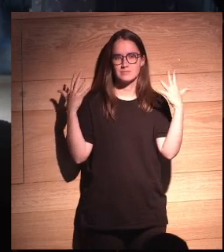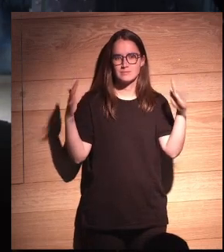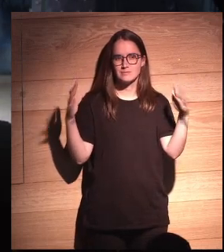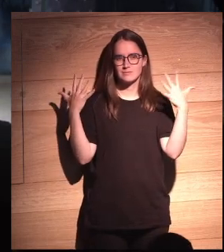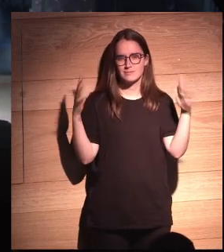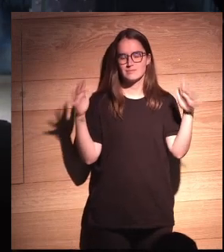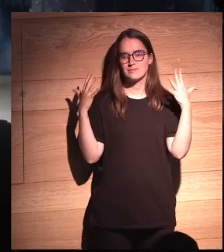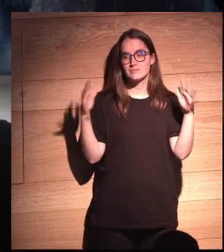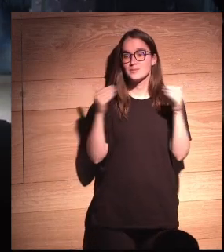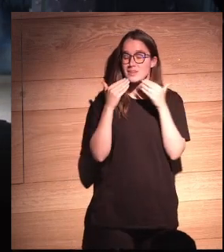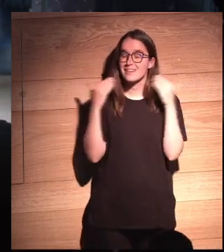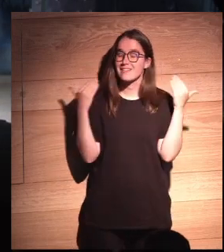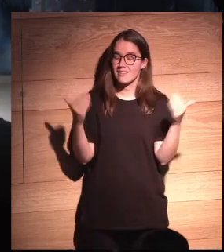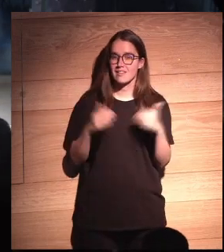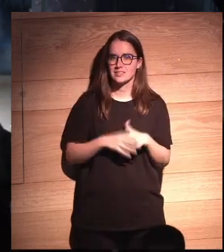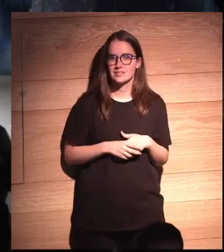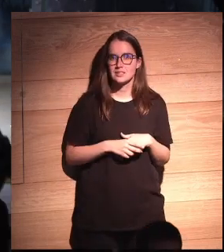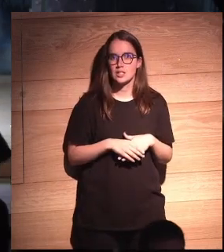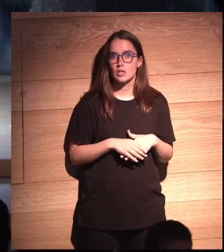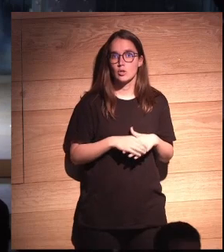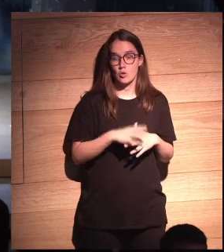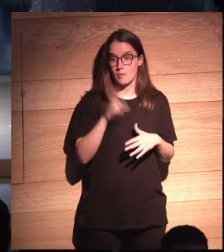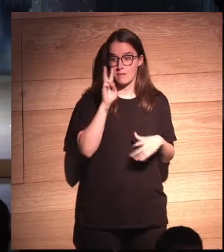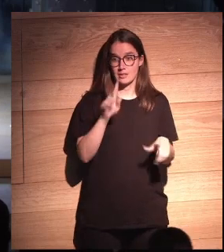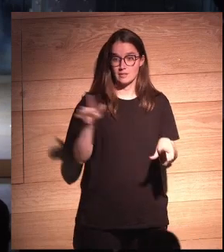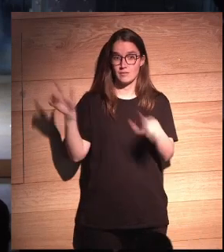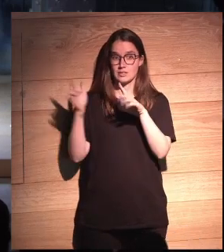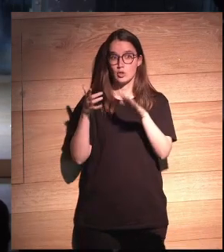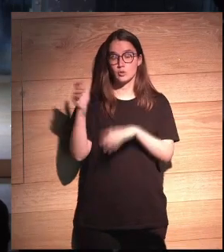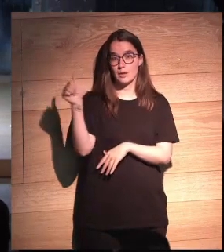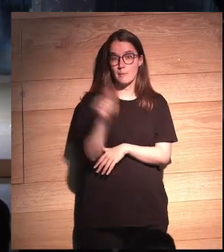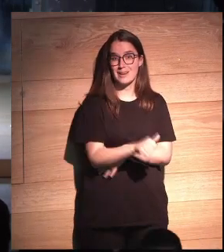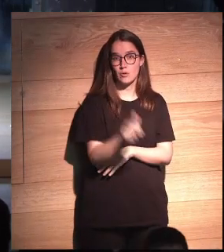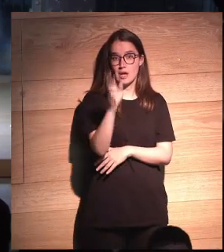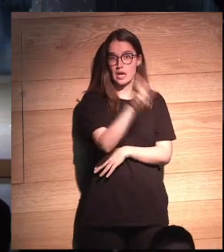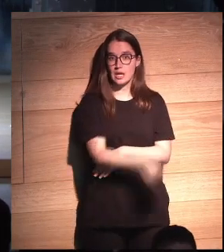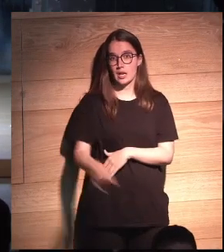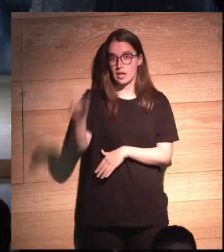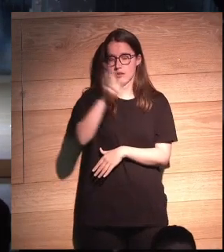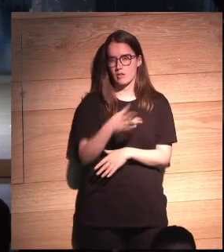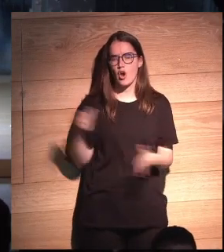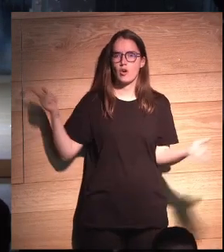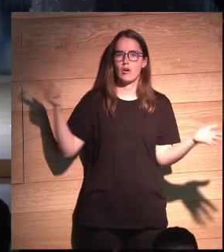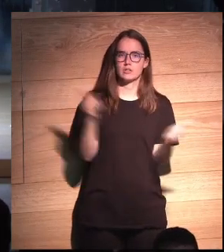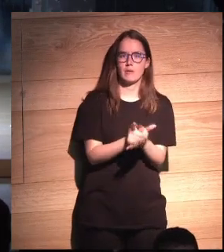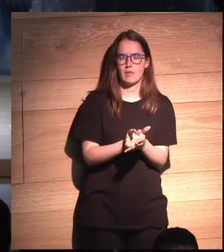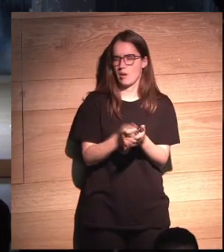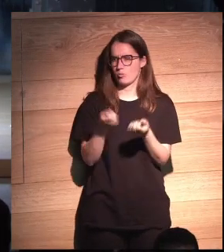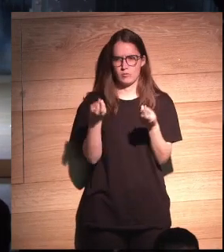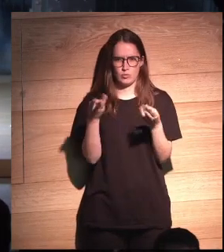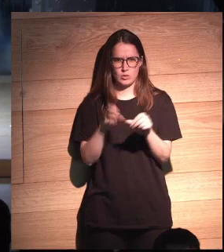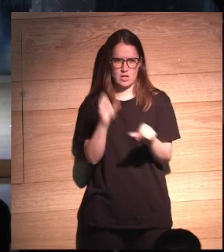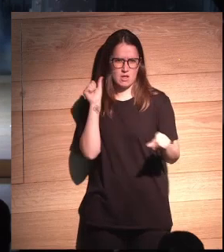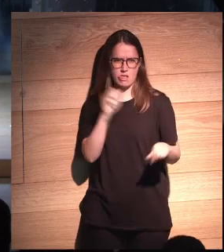Bueno, gracias. Como habéis podido ver, es una peli de bucles y diréis, joder, otra más, ¿no? ¿Cuántas